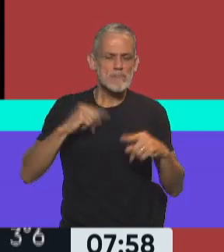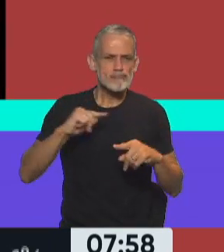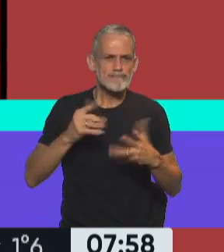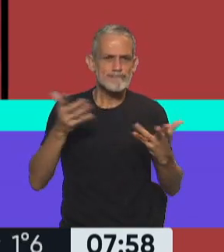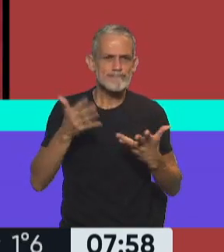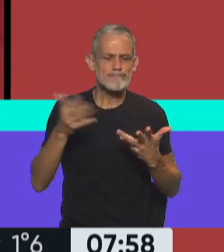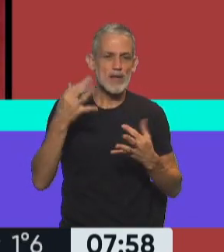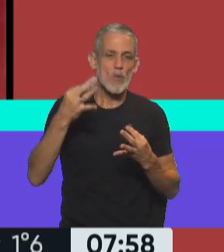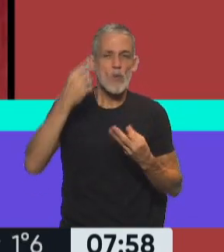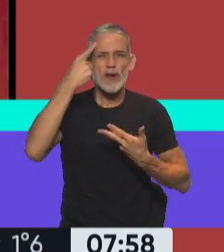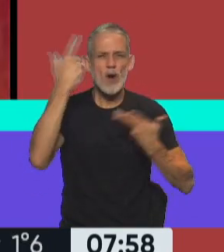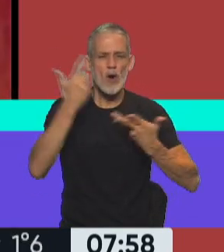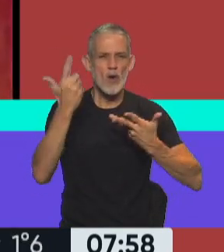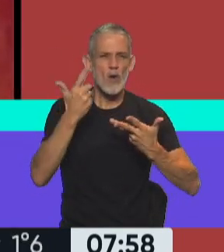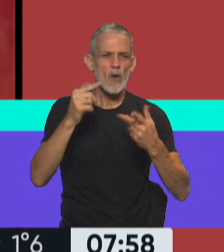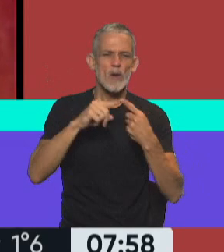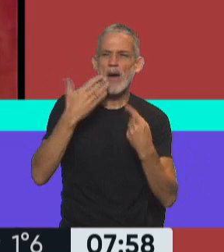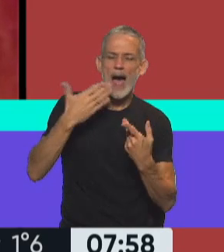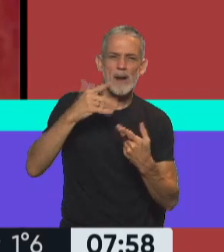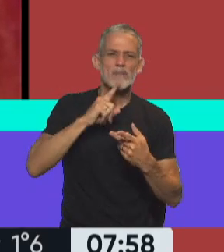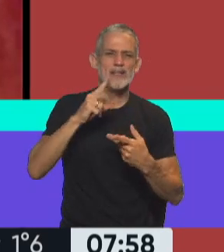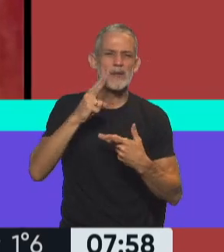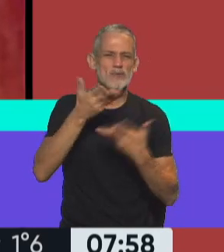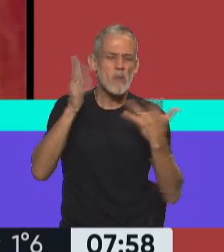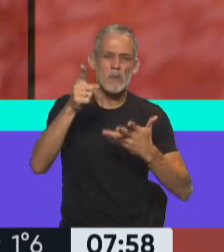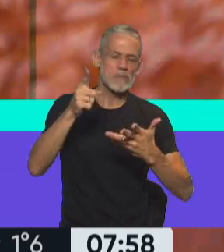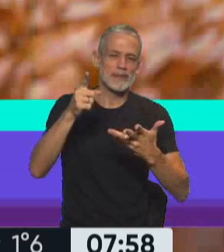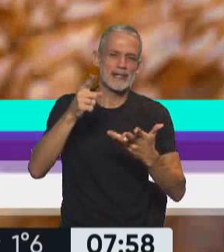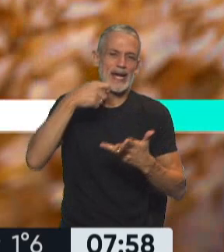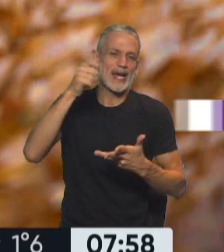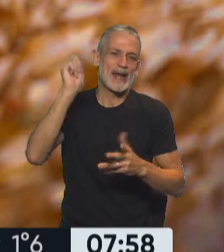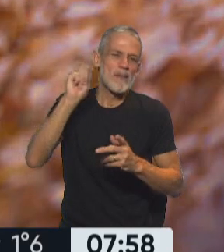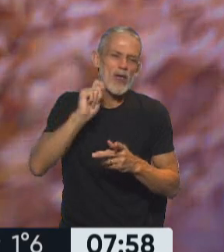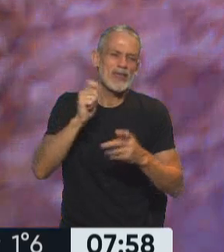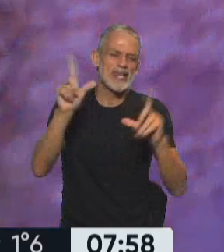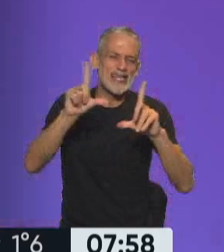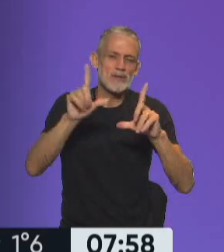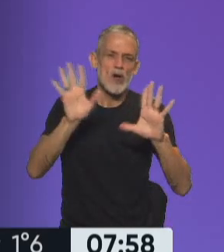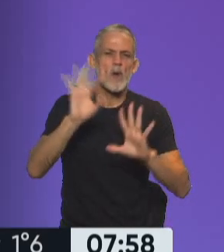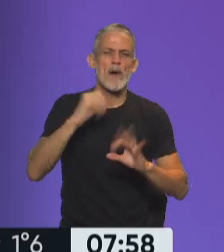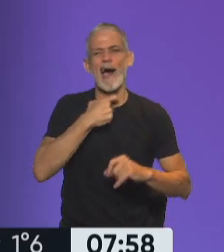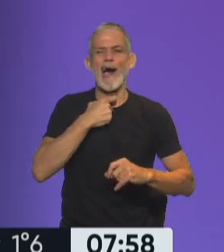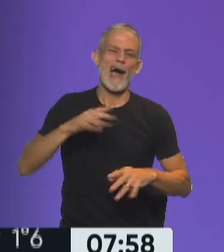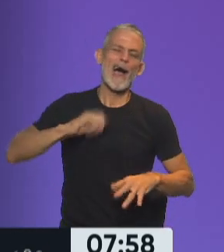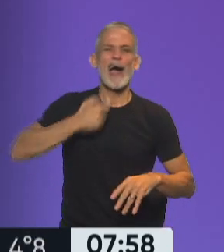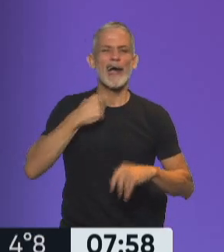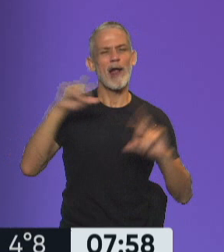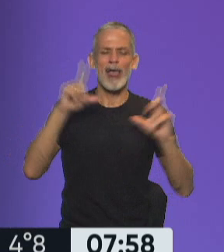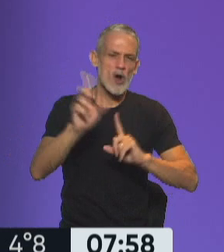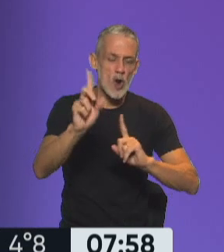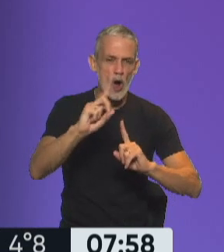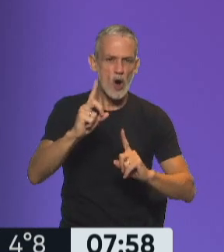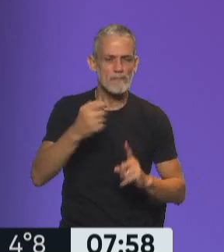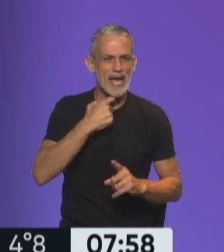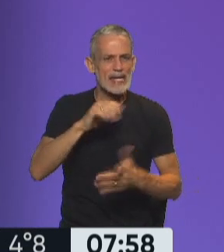lo único que se te ocurre es poder hablar con nosotros, con los periodistas, para que se visibilice el tema. No es porque tengan ganas de hablar, tienen ganas que esto se